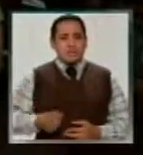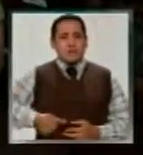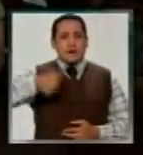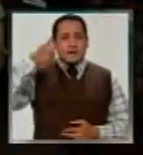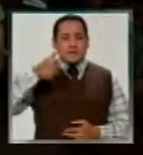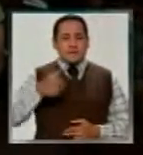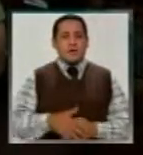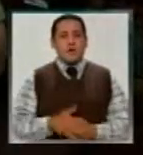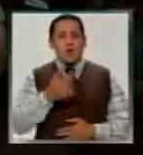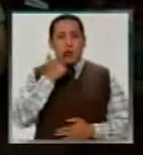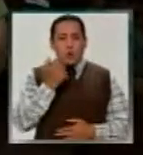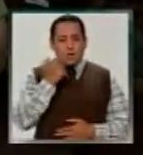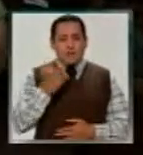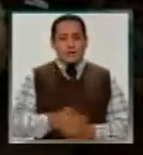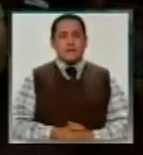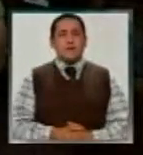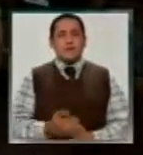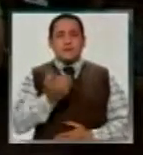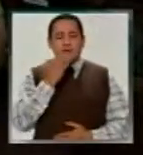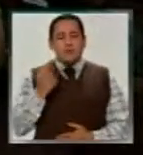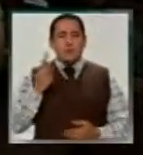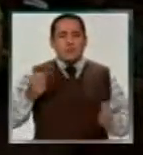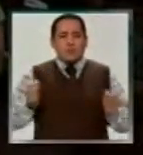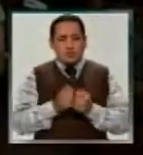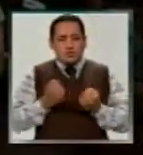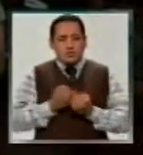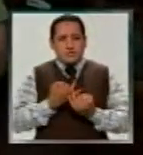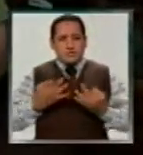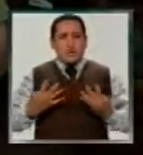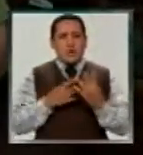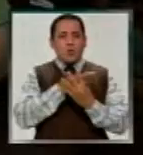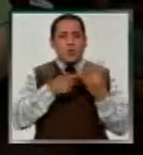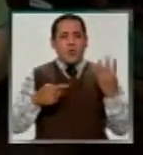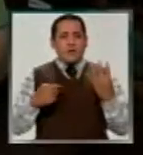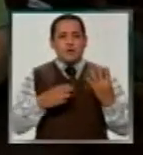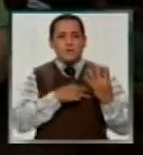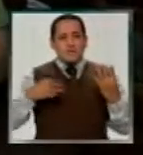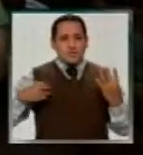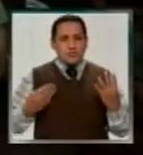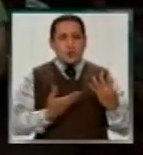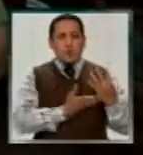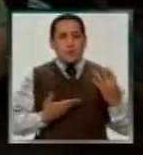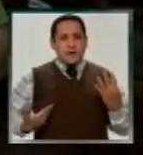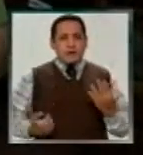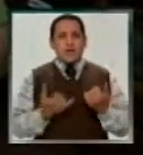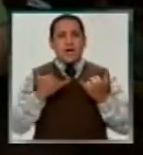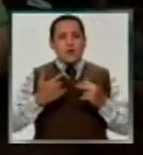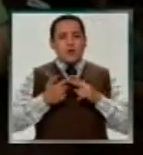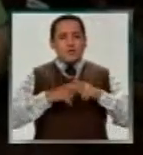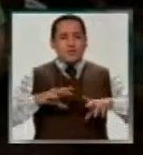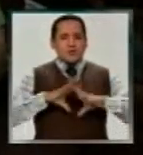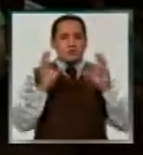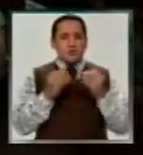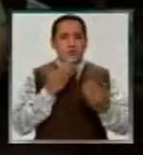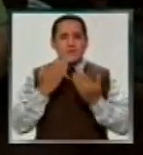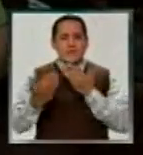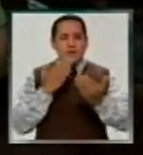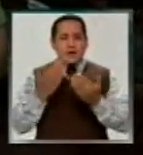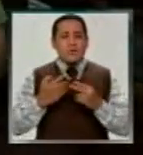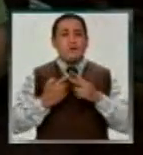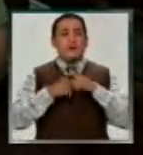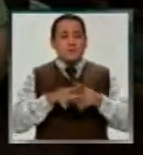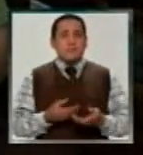ministros Óscar Valdés quien llegó acompañado de otros cuatro ministros de estado para iniciar este diálogo